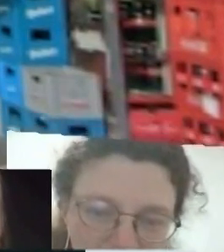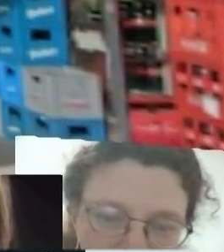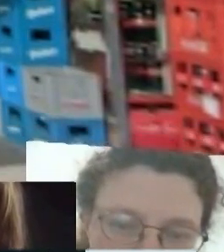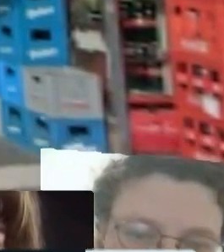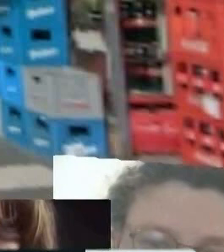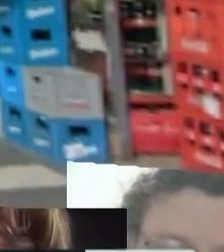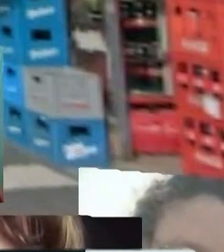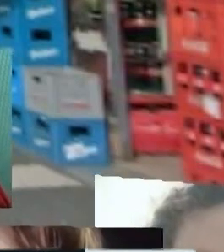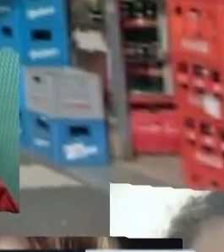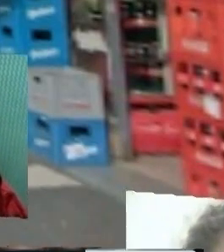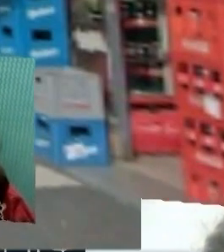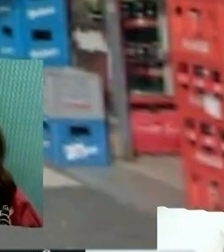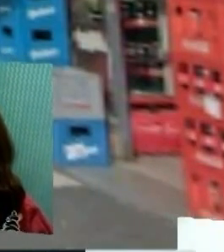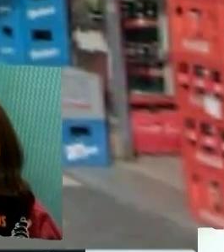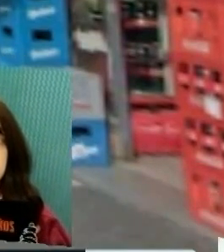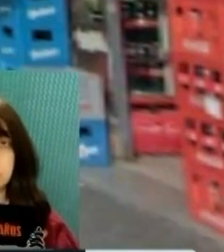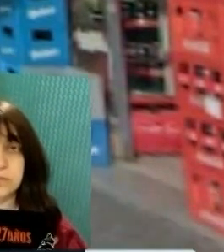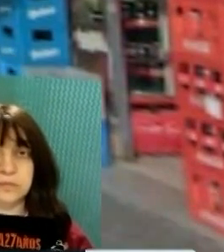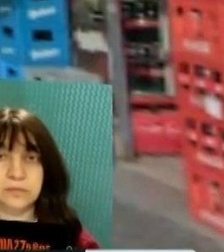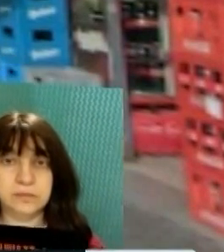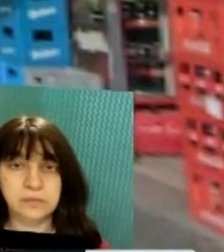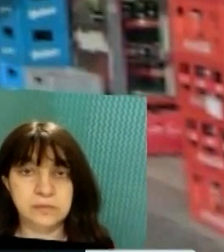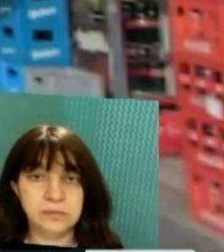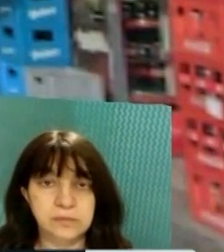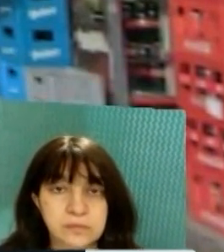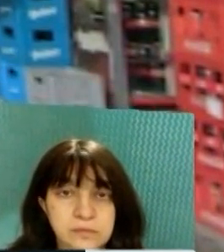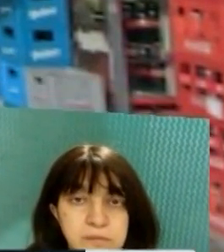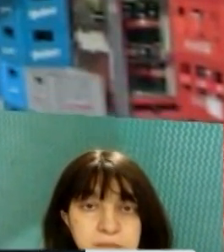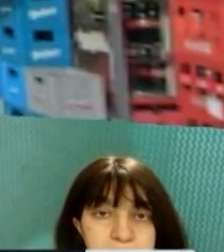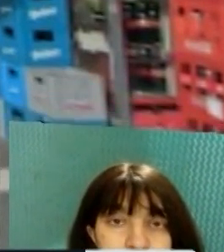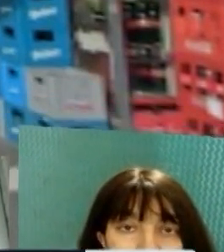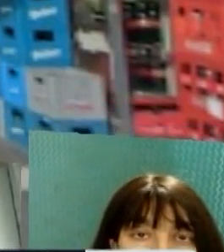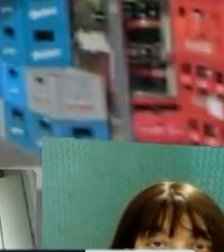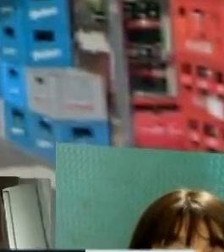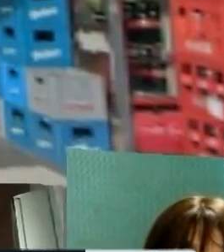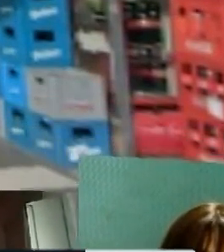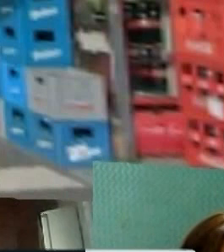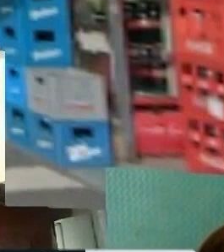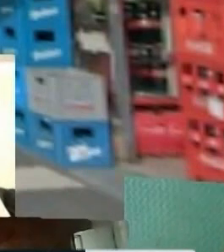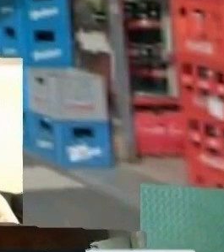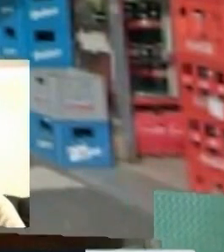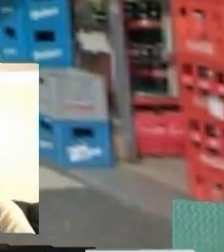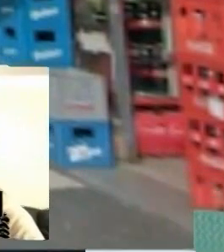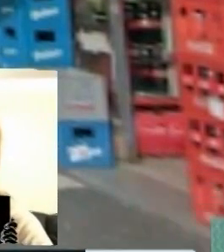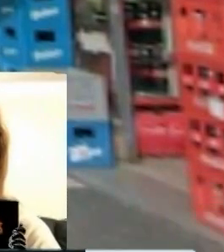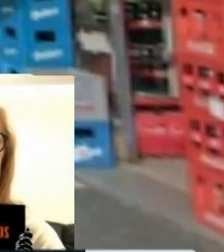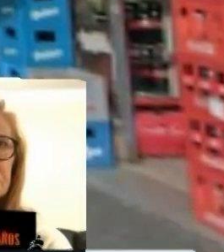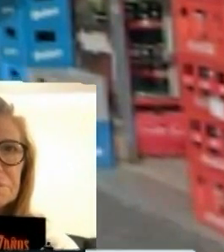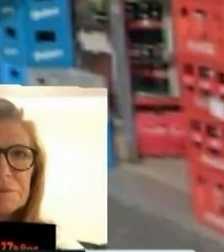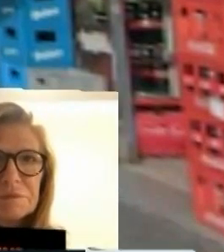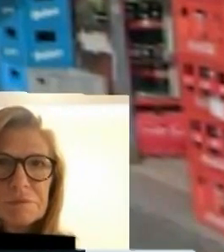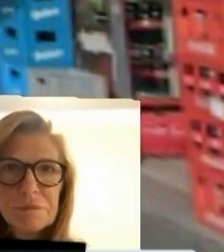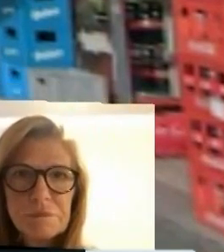Mariela, Dreitman Marta, Ufal Ángel Claudio, Vela Ramos Eugenio, Vela Ramos